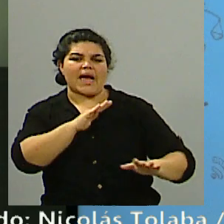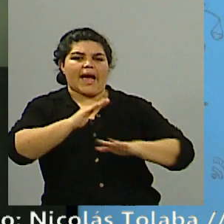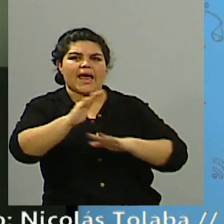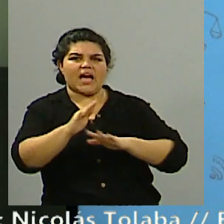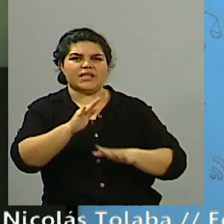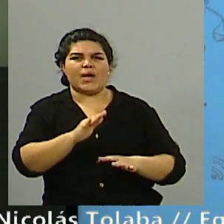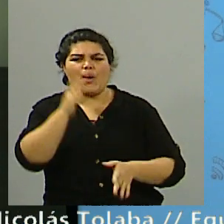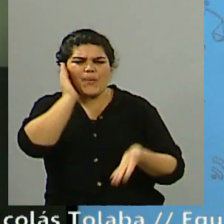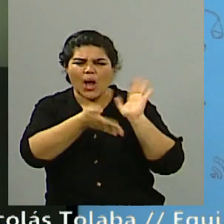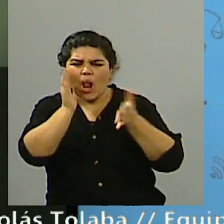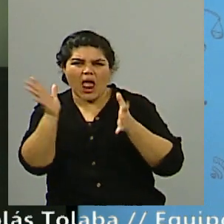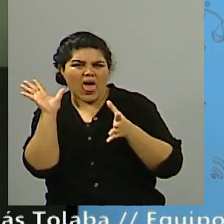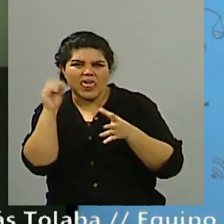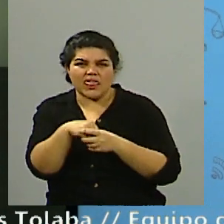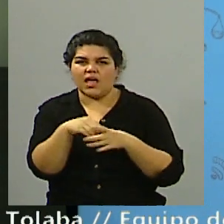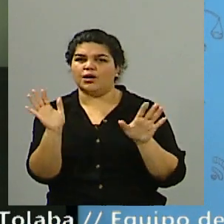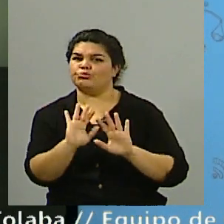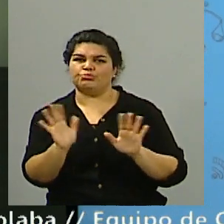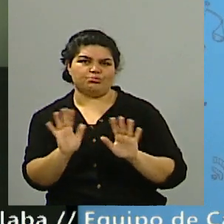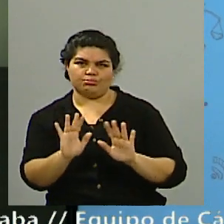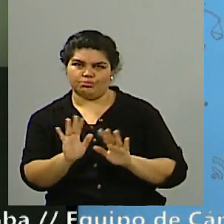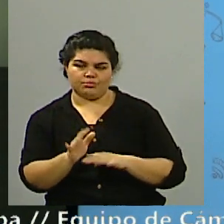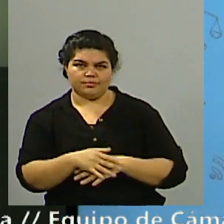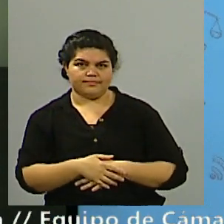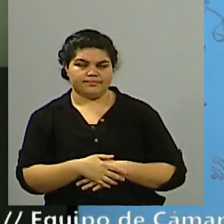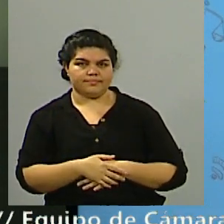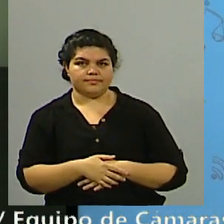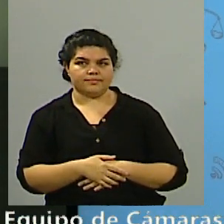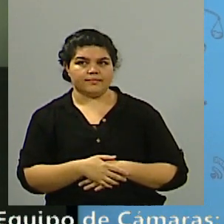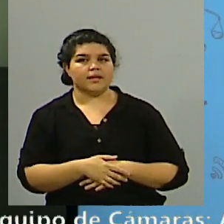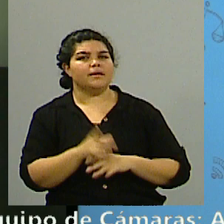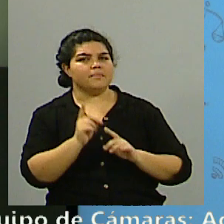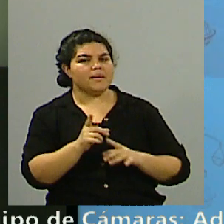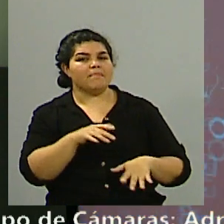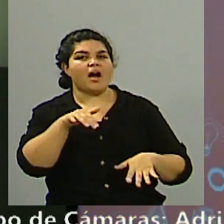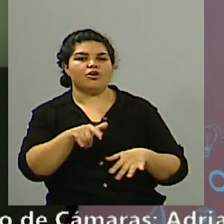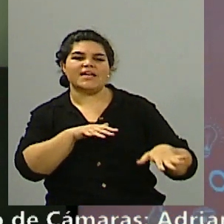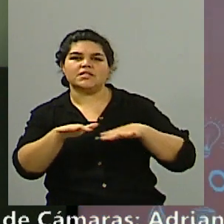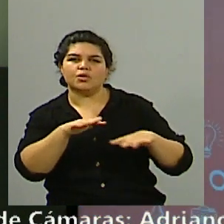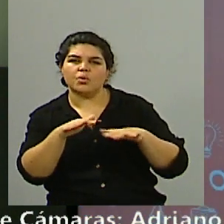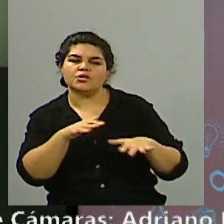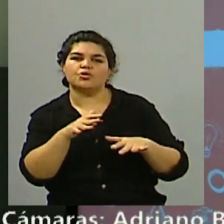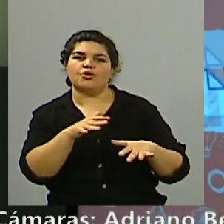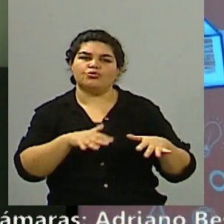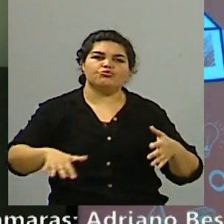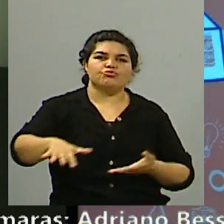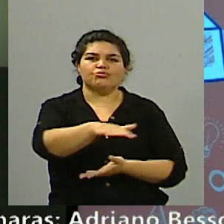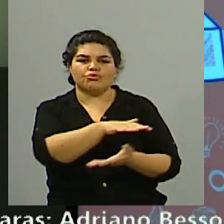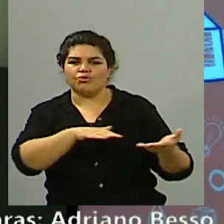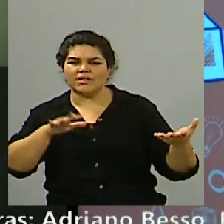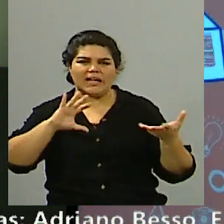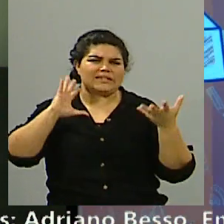con esto quería llevarlos, digo, hoy se está viviendo un contexto social realmente violento, uno lo ve en las noticias y muchas veces